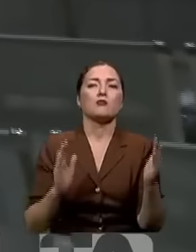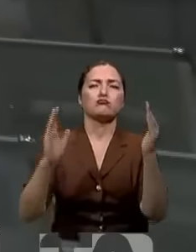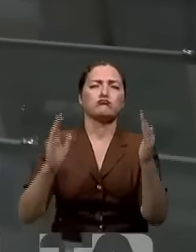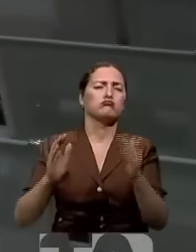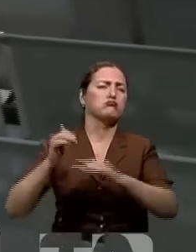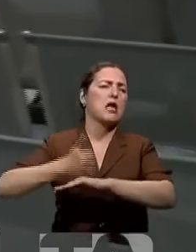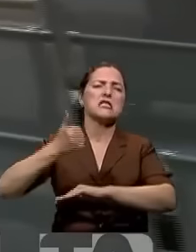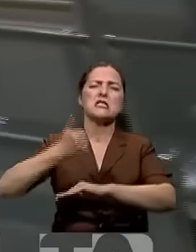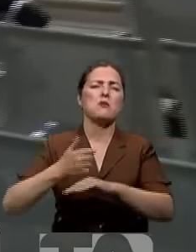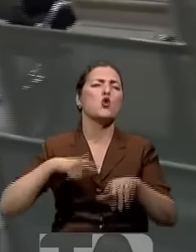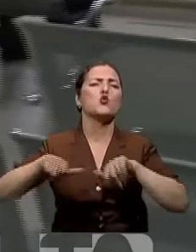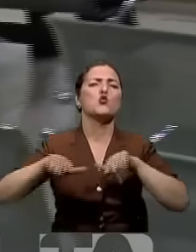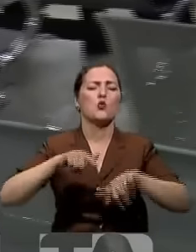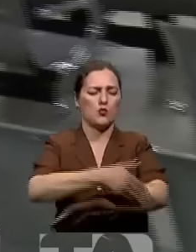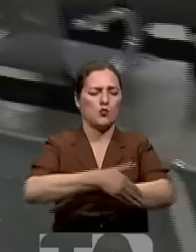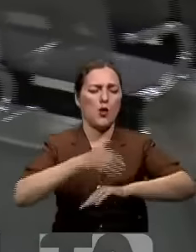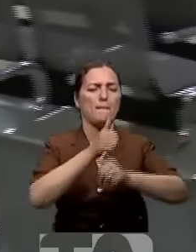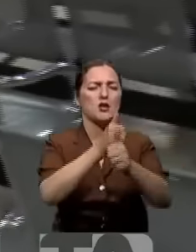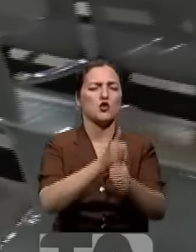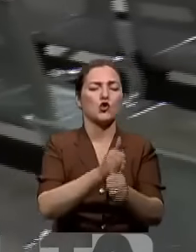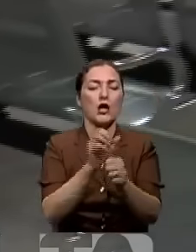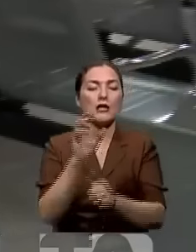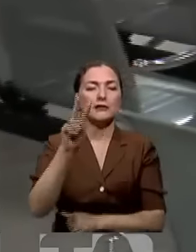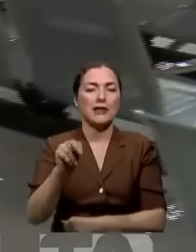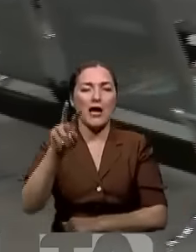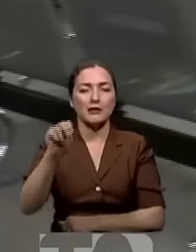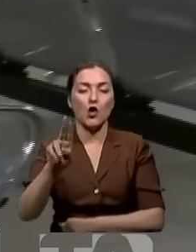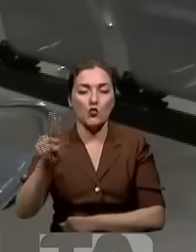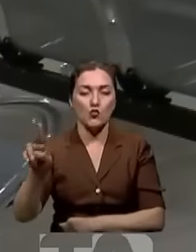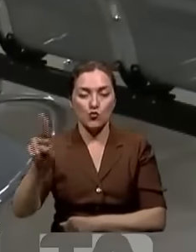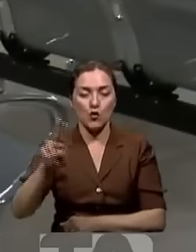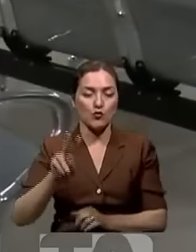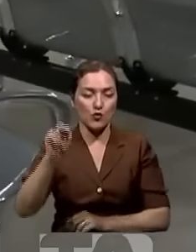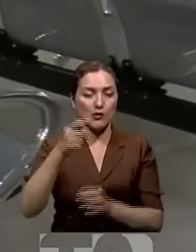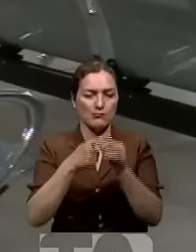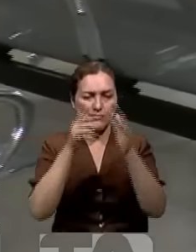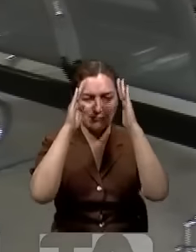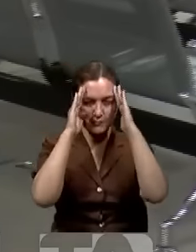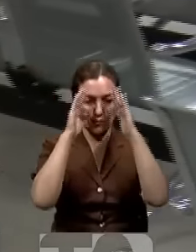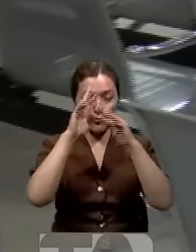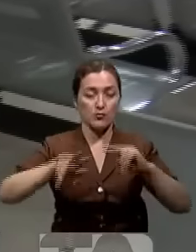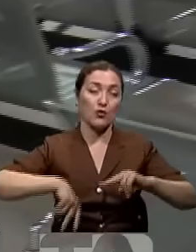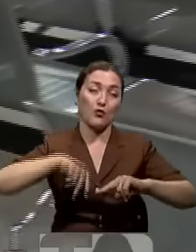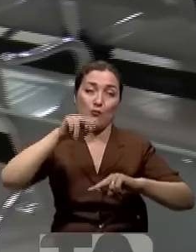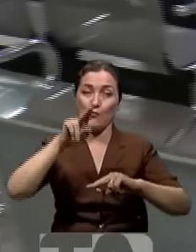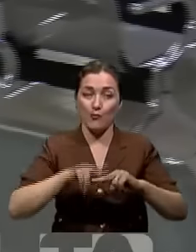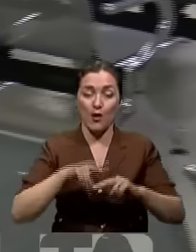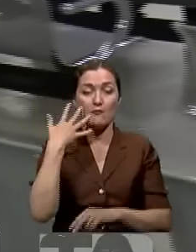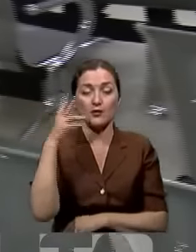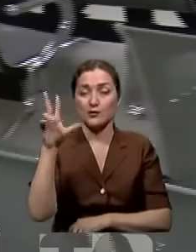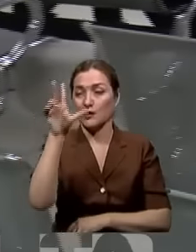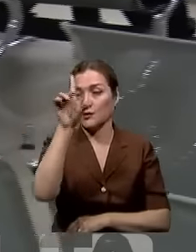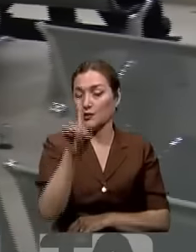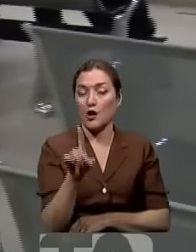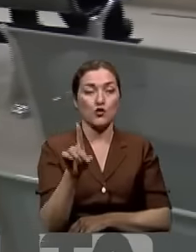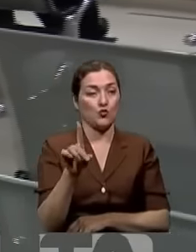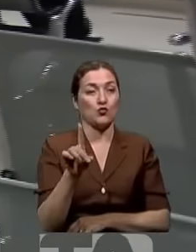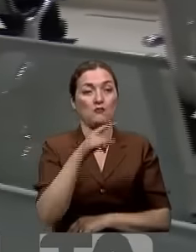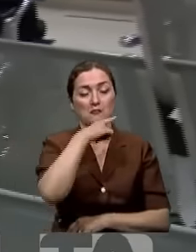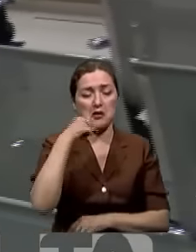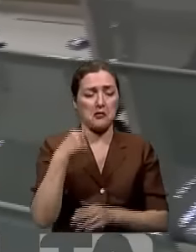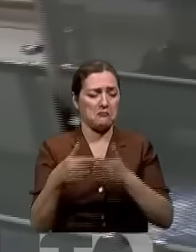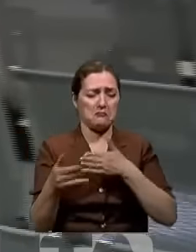en la avenida Amazonas y Naciones Unidas en el norte de la capital. Una atención completamente normal en este día de feriado y